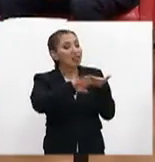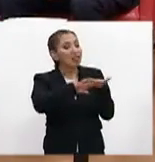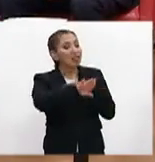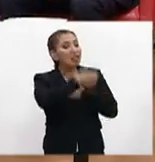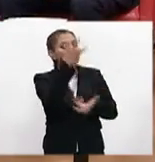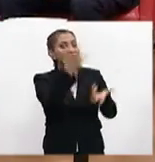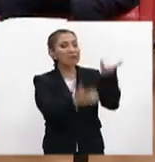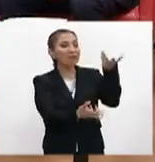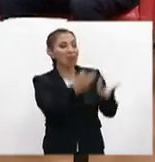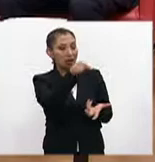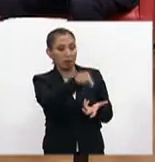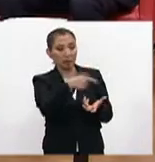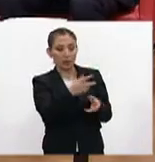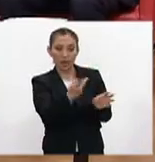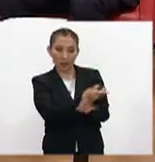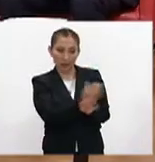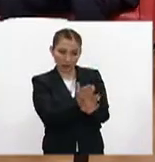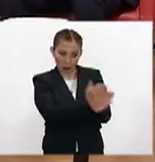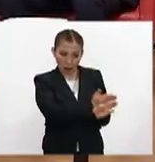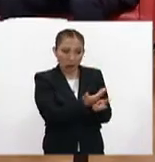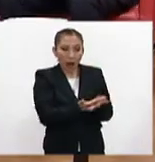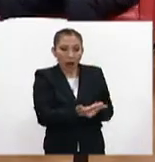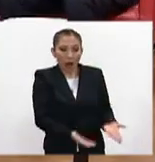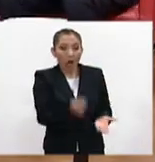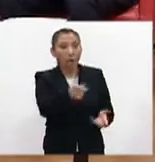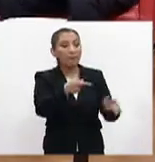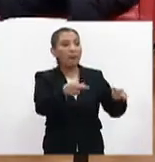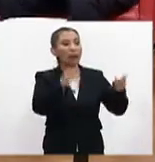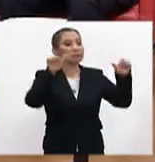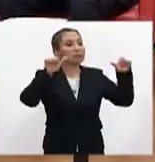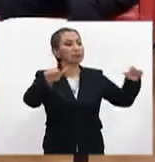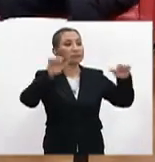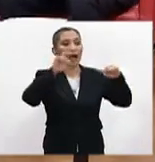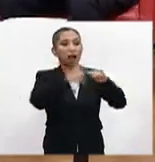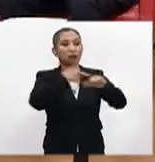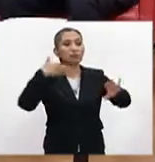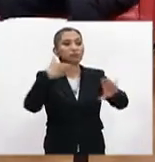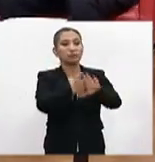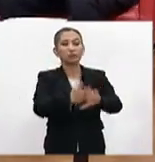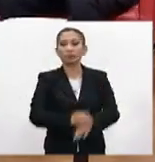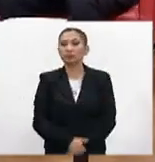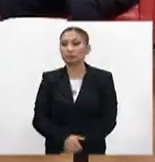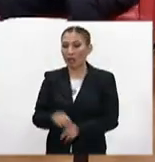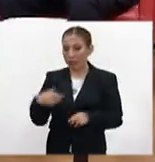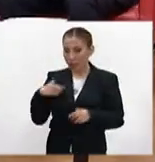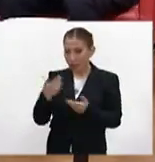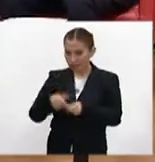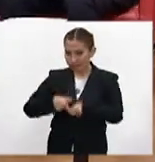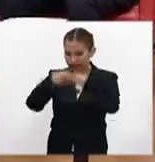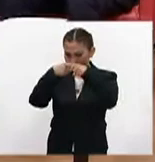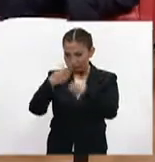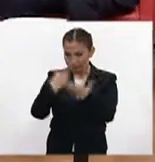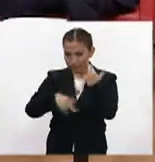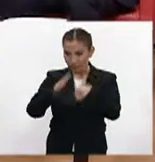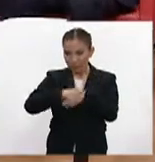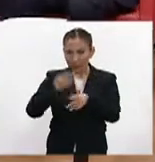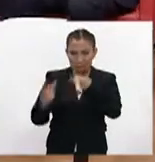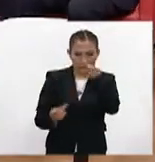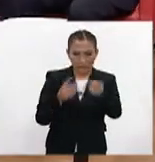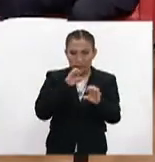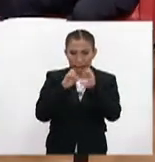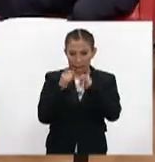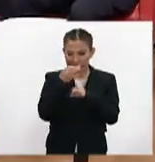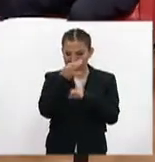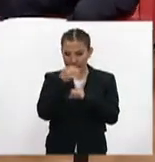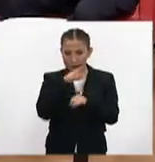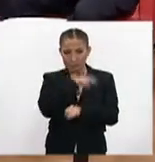prevención de incendios. Esa ya la pasamos, ahorita ya estamos preparados para el combate. Ingeniero, vamos a hacer una pausa y regresamos con usted en